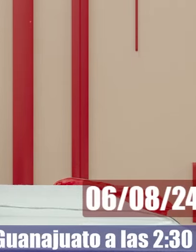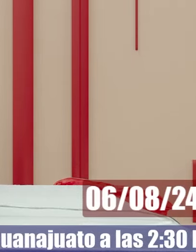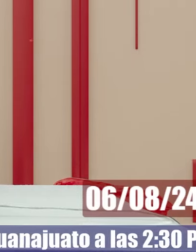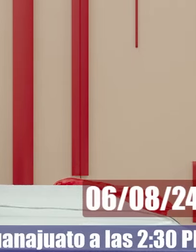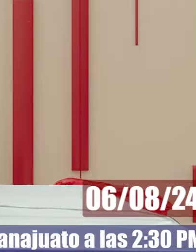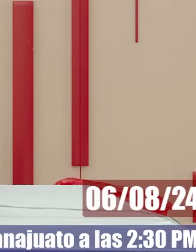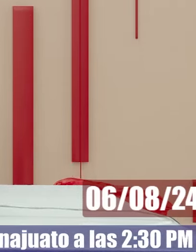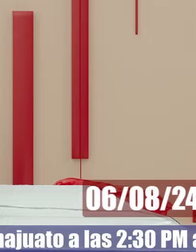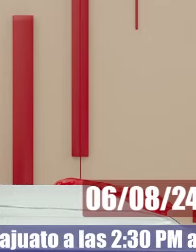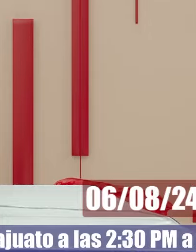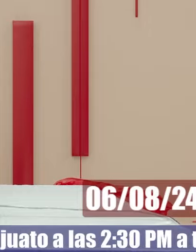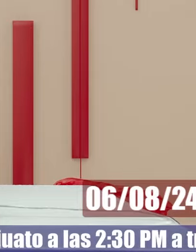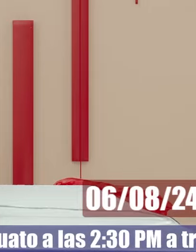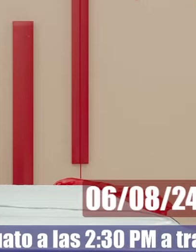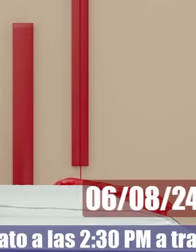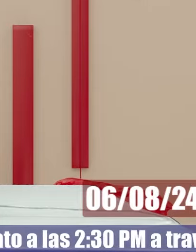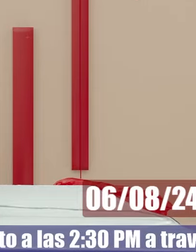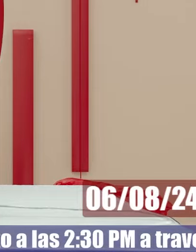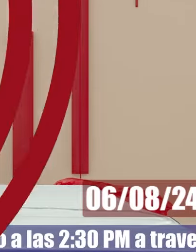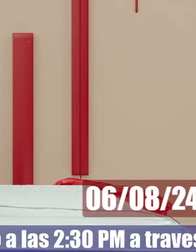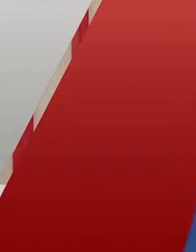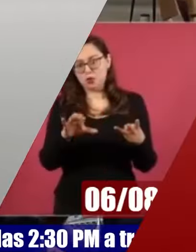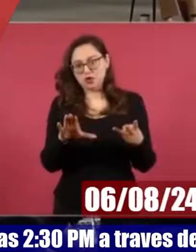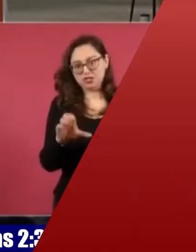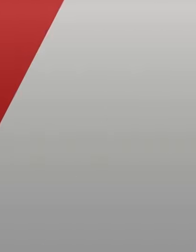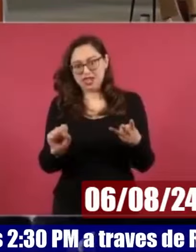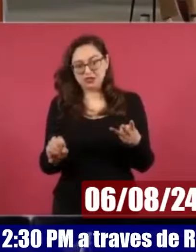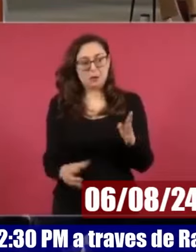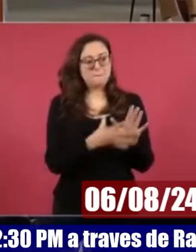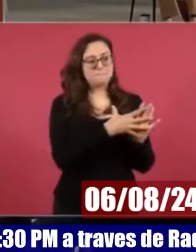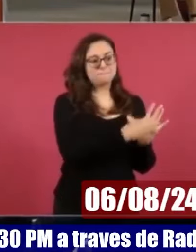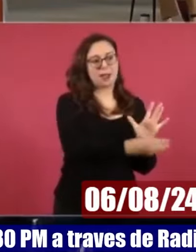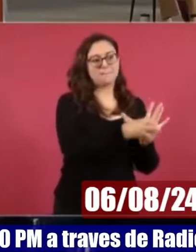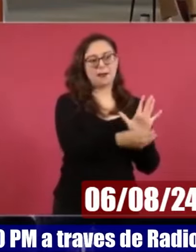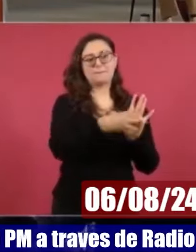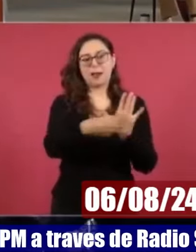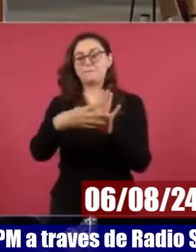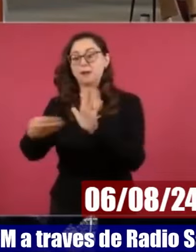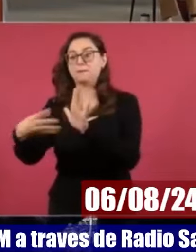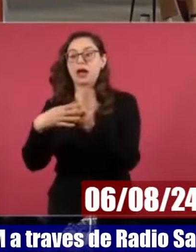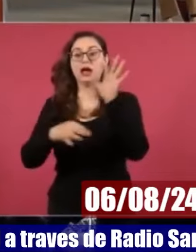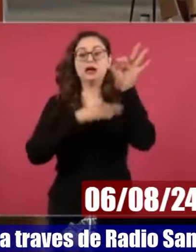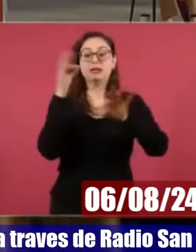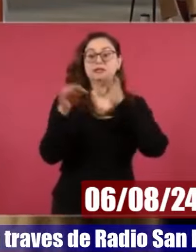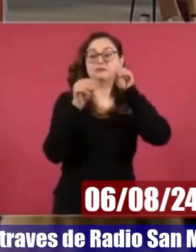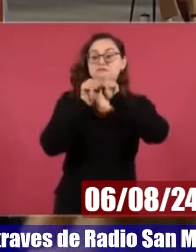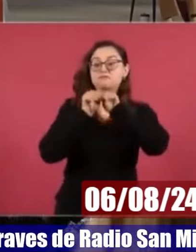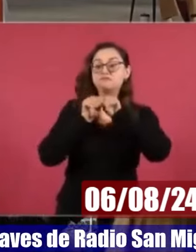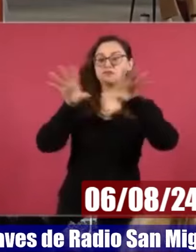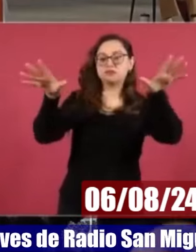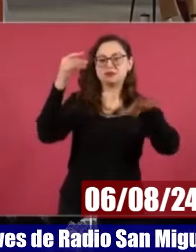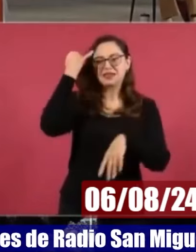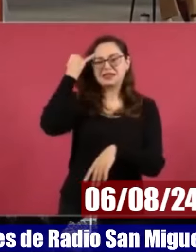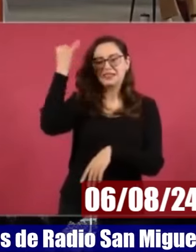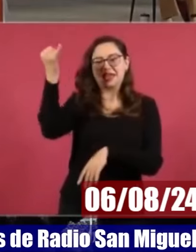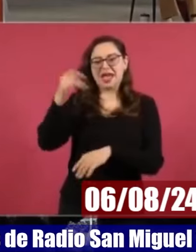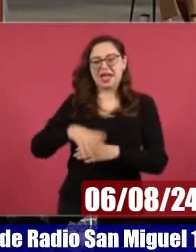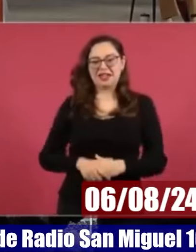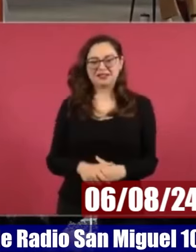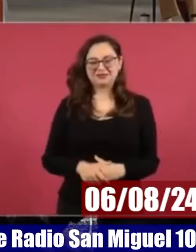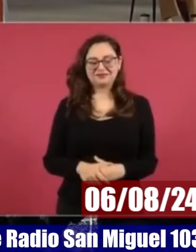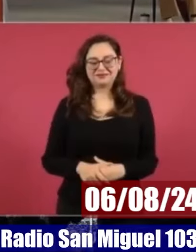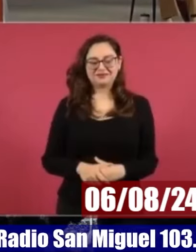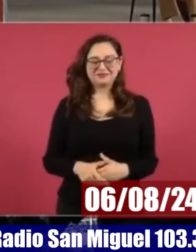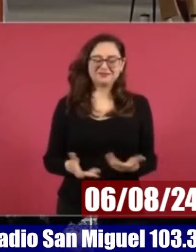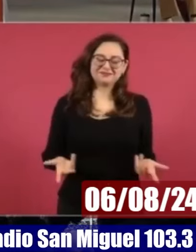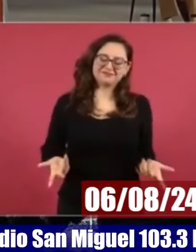exsecretaria de energía en su gobierno Rocío nale a cambio de no revelar información